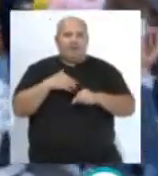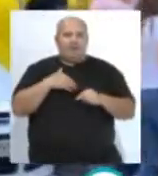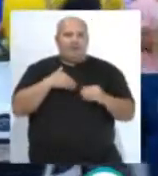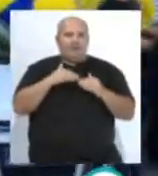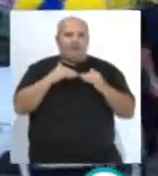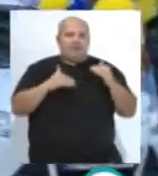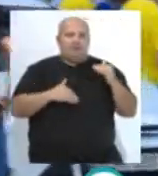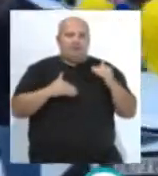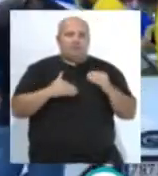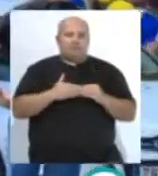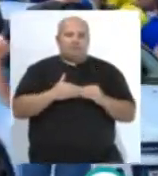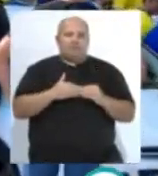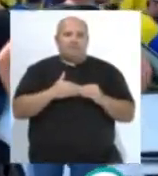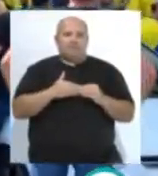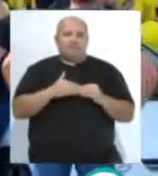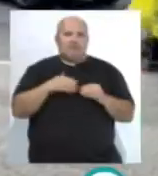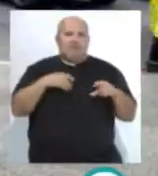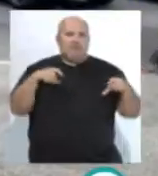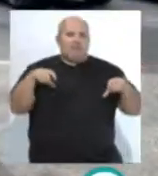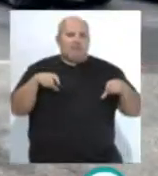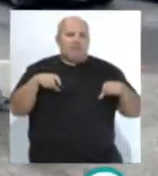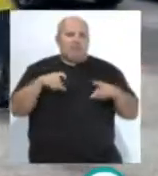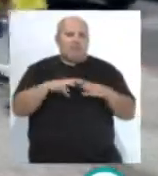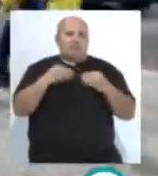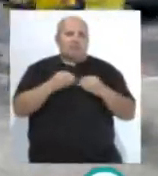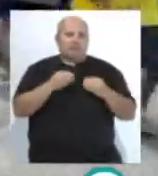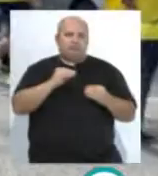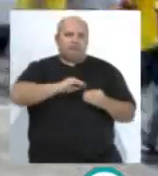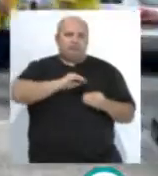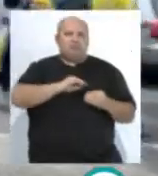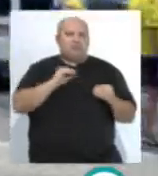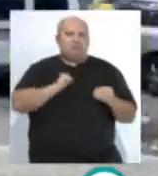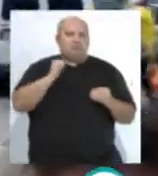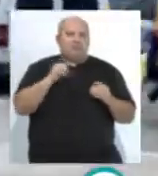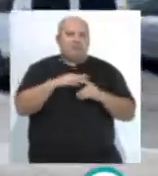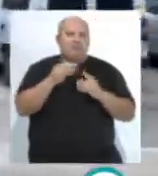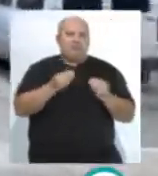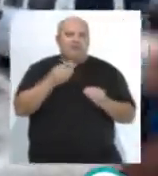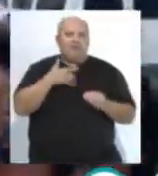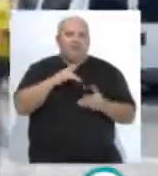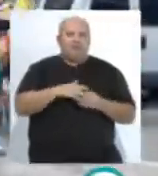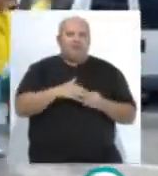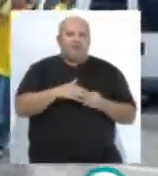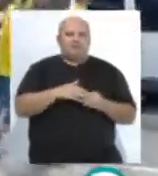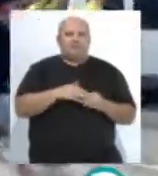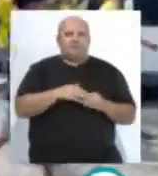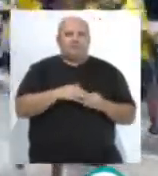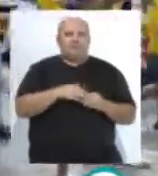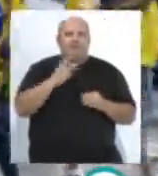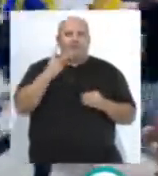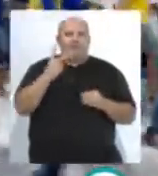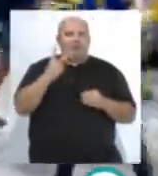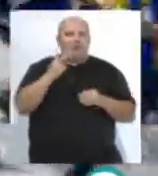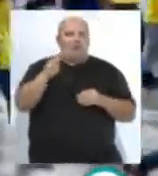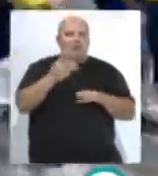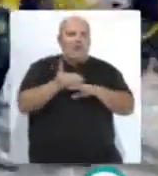ascender en ese partido, yo creo que el campo estaría, los alrededores del campo estaría infinitamente más. Y aquí son 2 horas